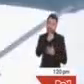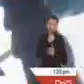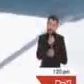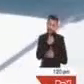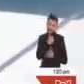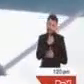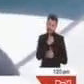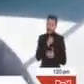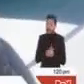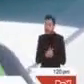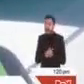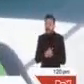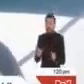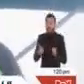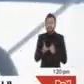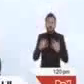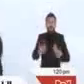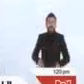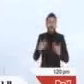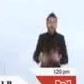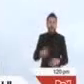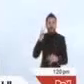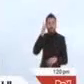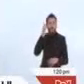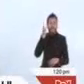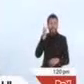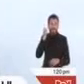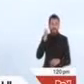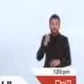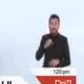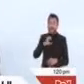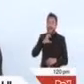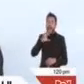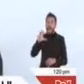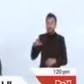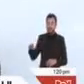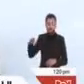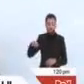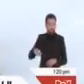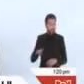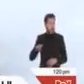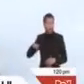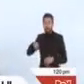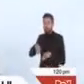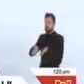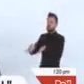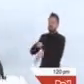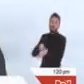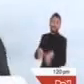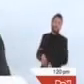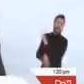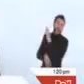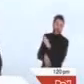un poquito a las emociones porque al grito obviamente las ballenas van a sentir un poco de miedo, van a sentir ese